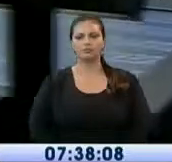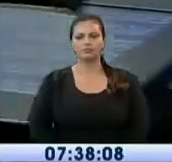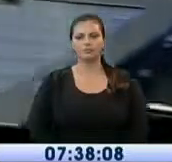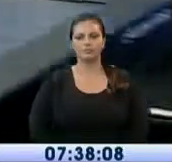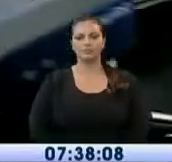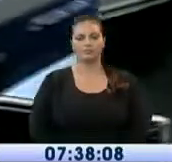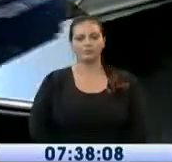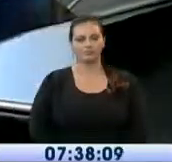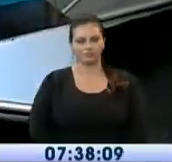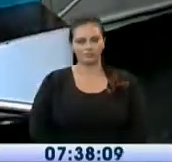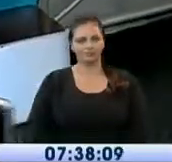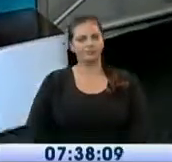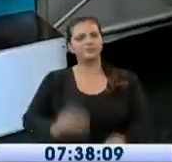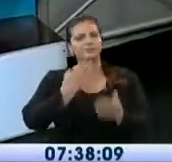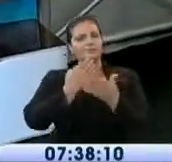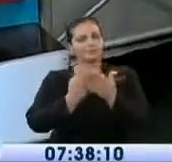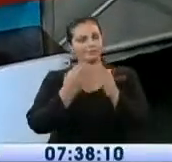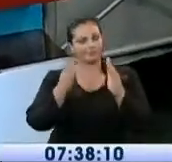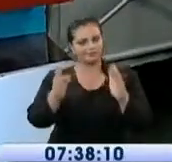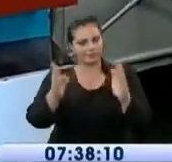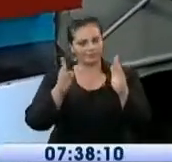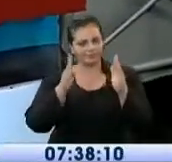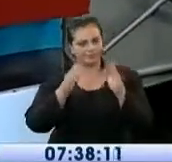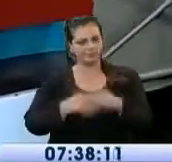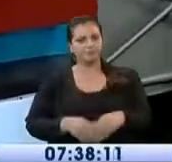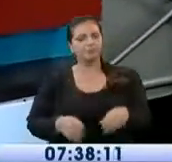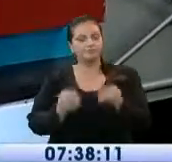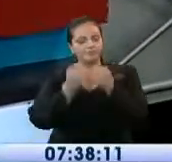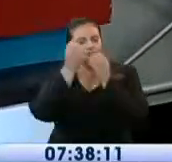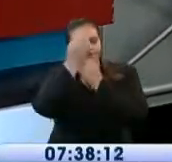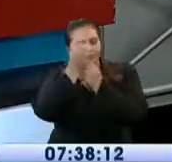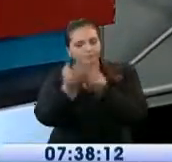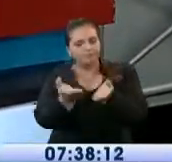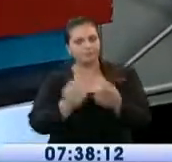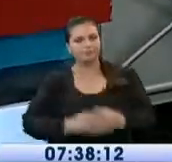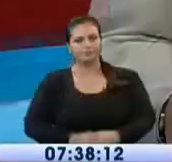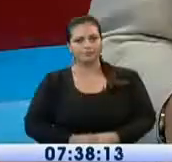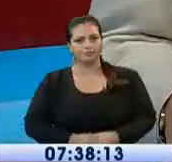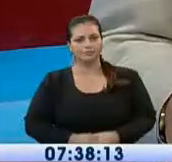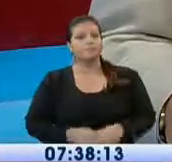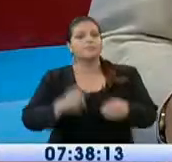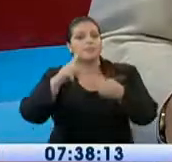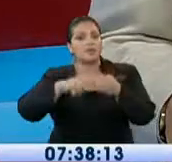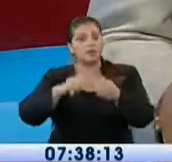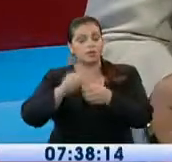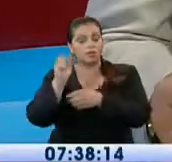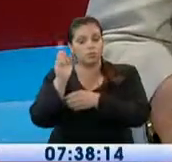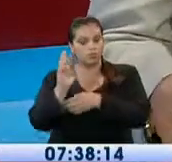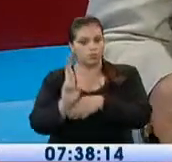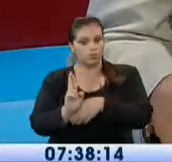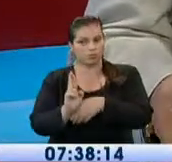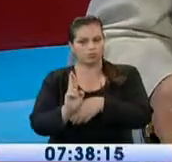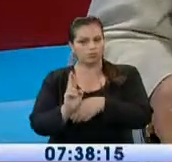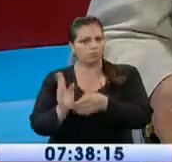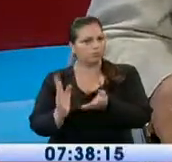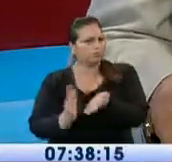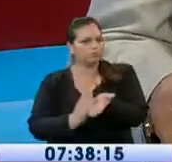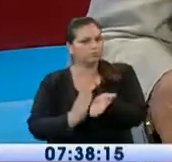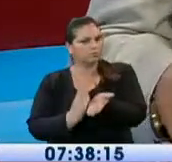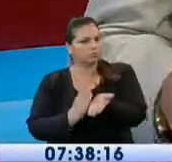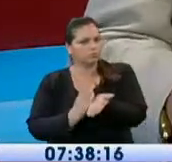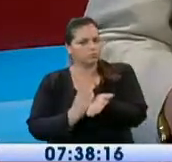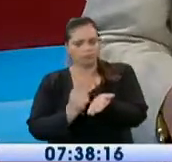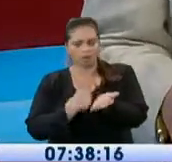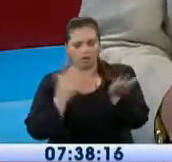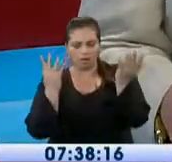De regreso, agradeciéndoles vuestra compañía y para darles más información. En el sur de Quito, agentes de la DINAPEC, perdón, tengo acá